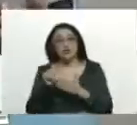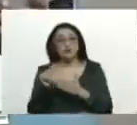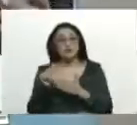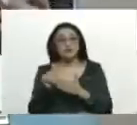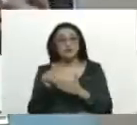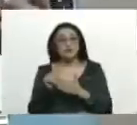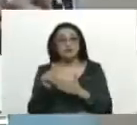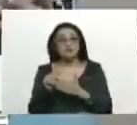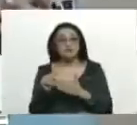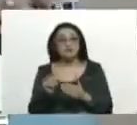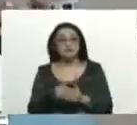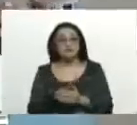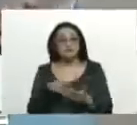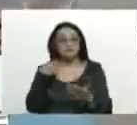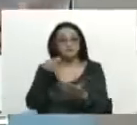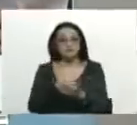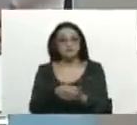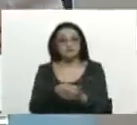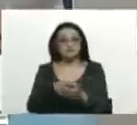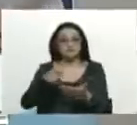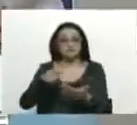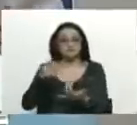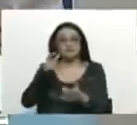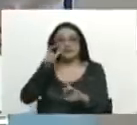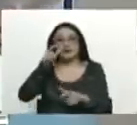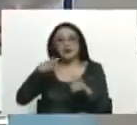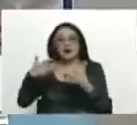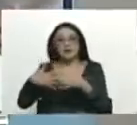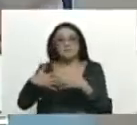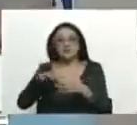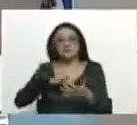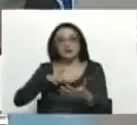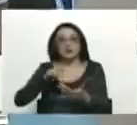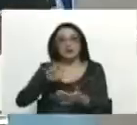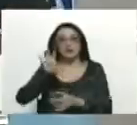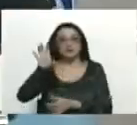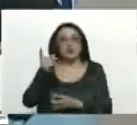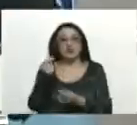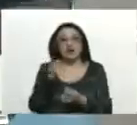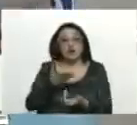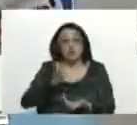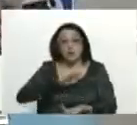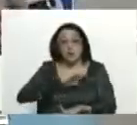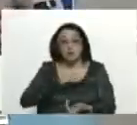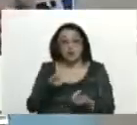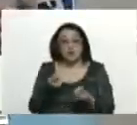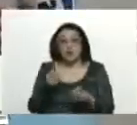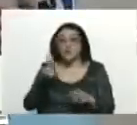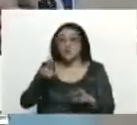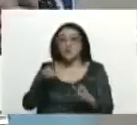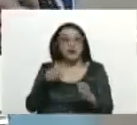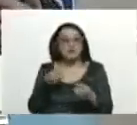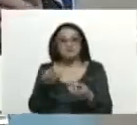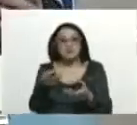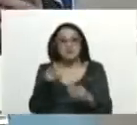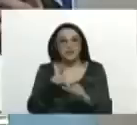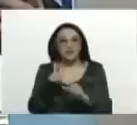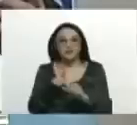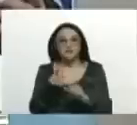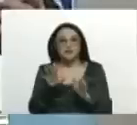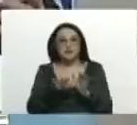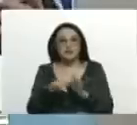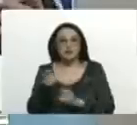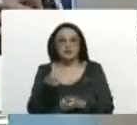que eran pagados a contratistas con dinero del estado que nunca ingresaron a pedevesa dicho